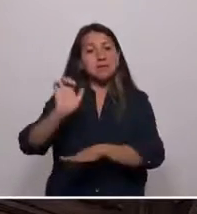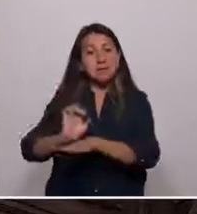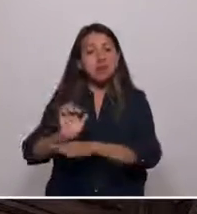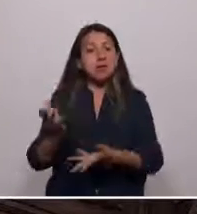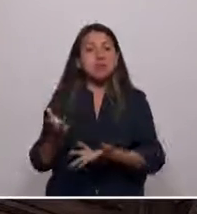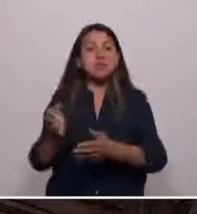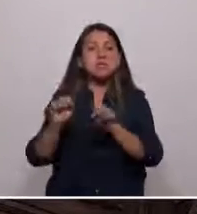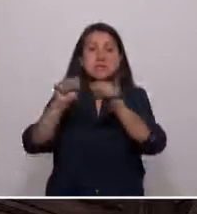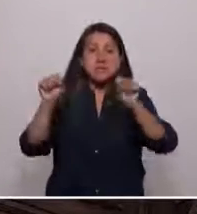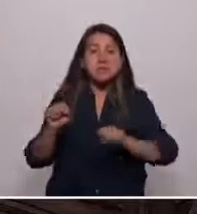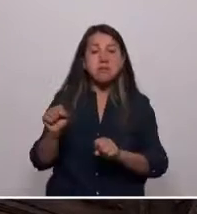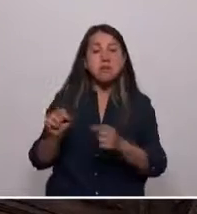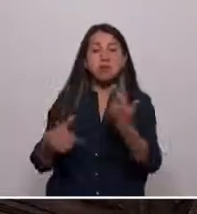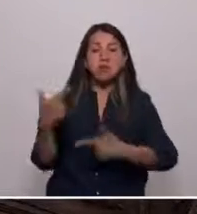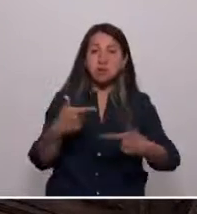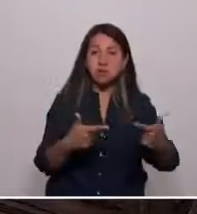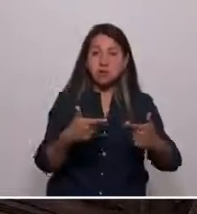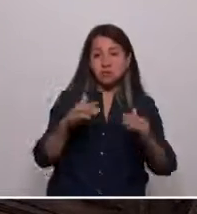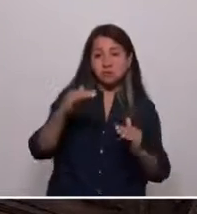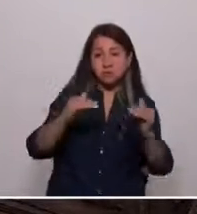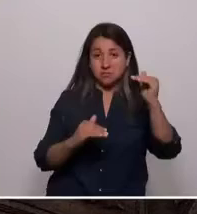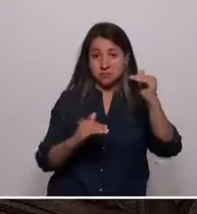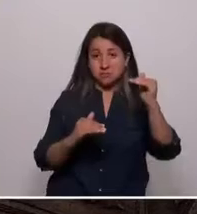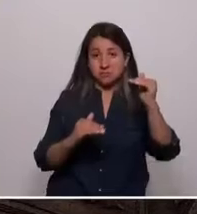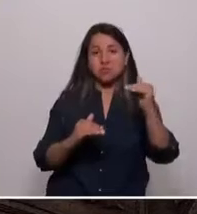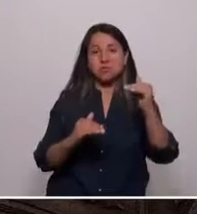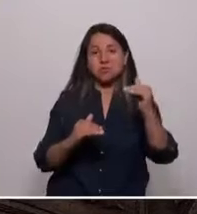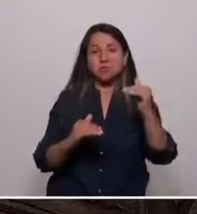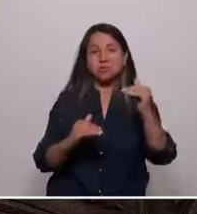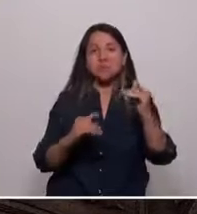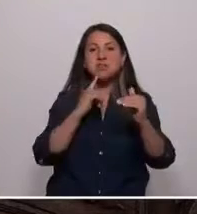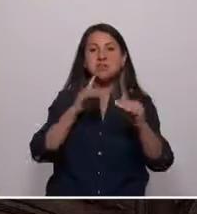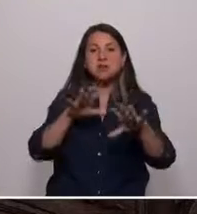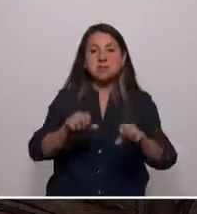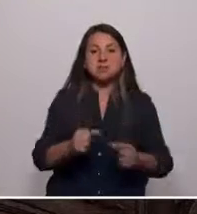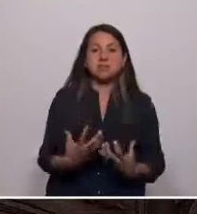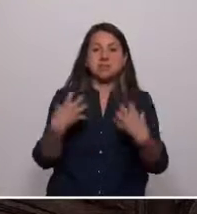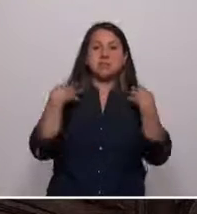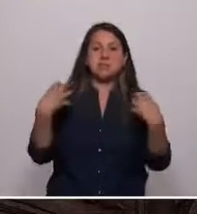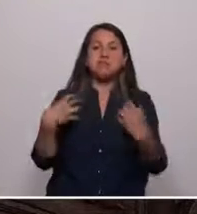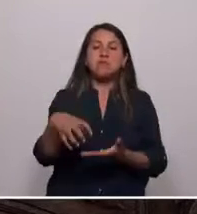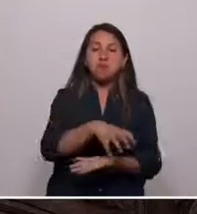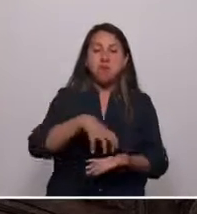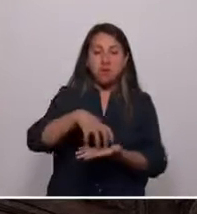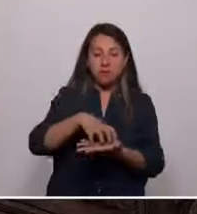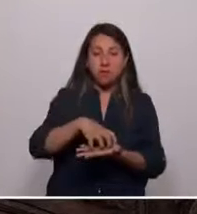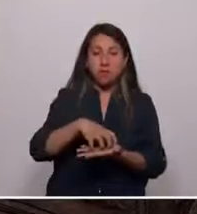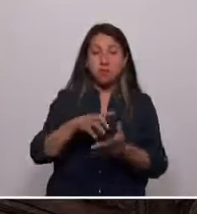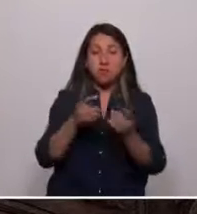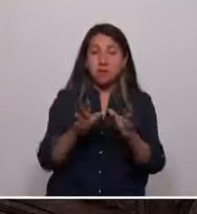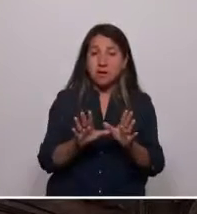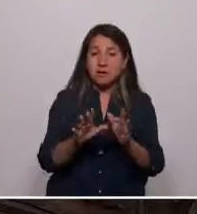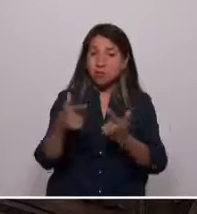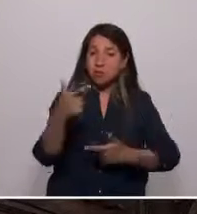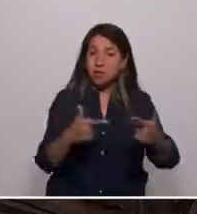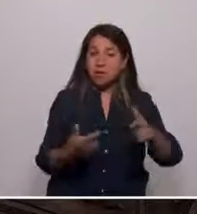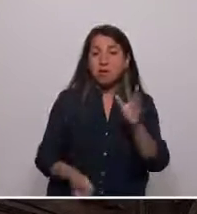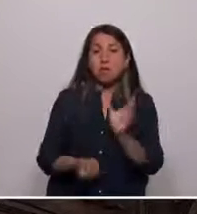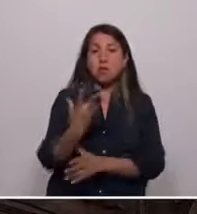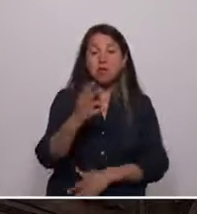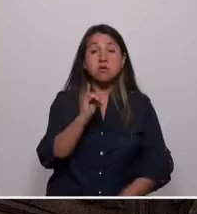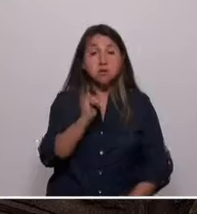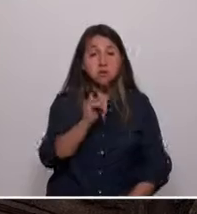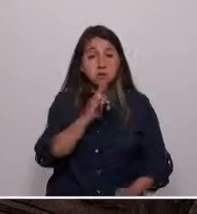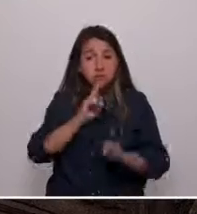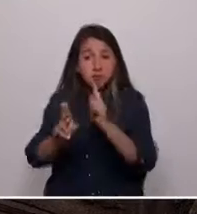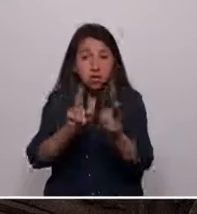político en que la soberanía efectivamente reside en el pueblo. La democracia política moderna sí da